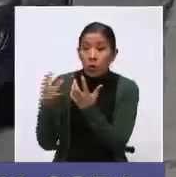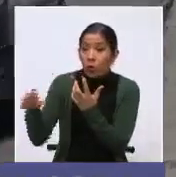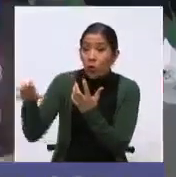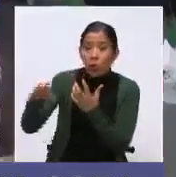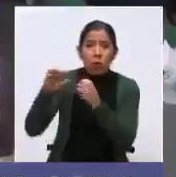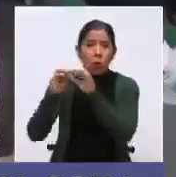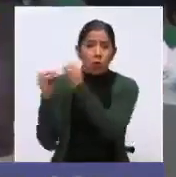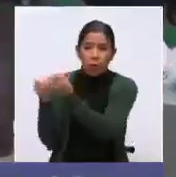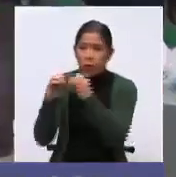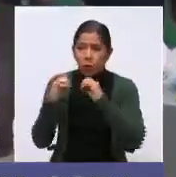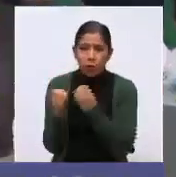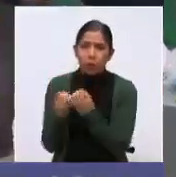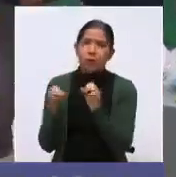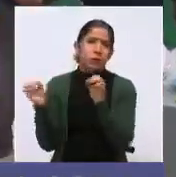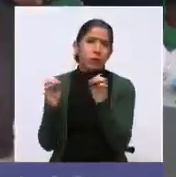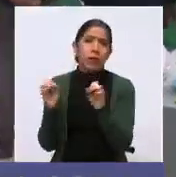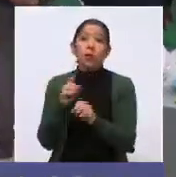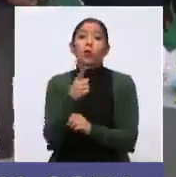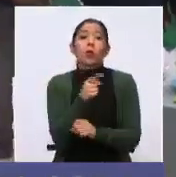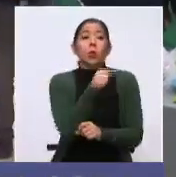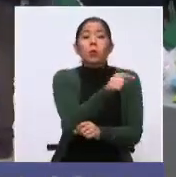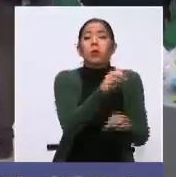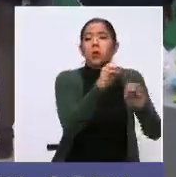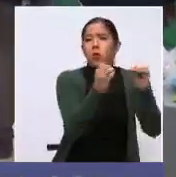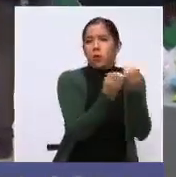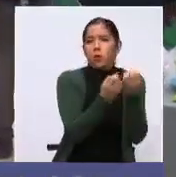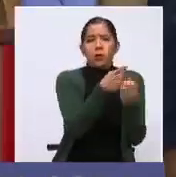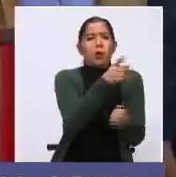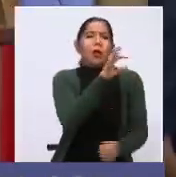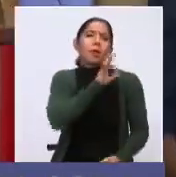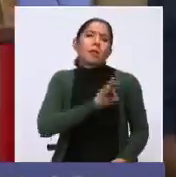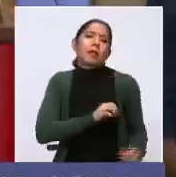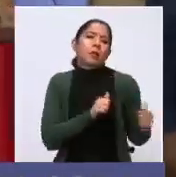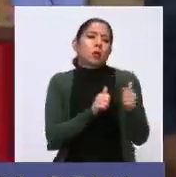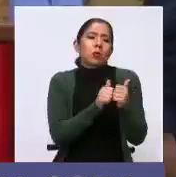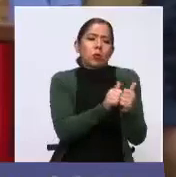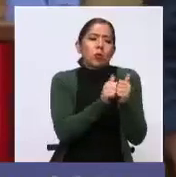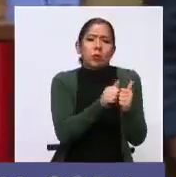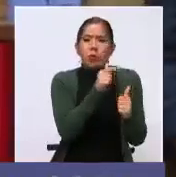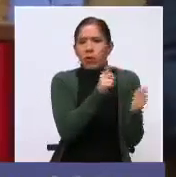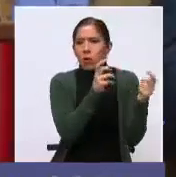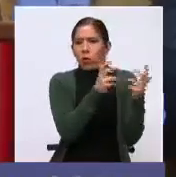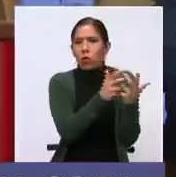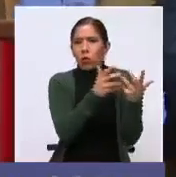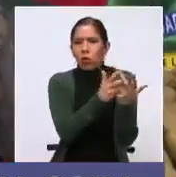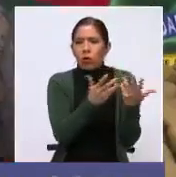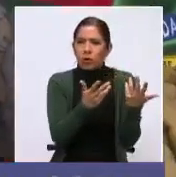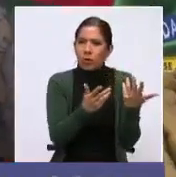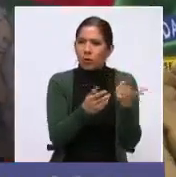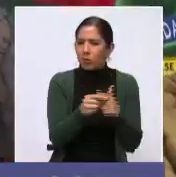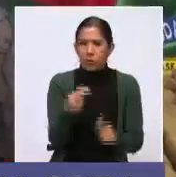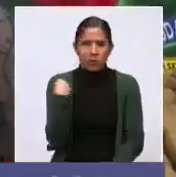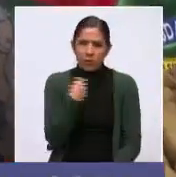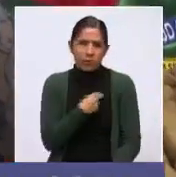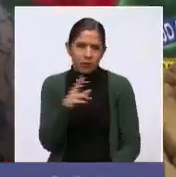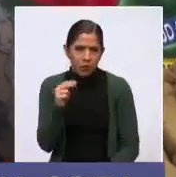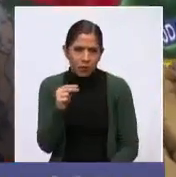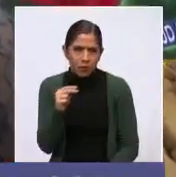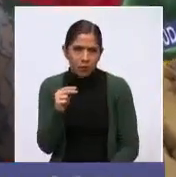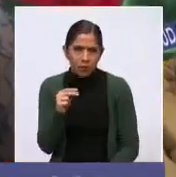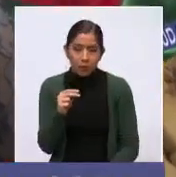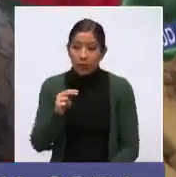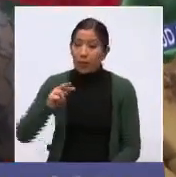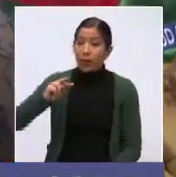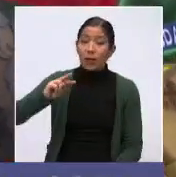aquella organización que está a su favor, con ese coordina y con eso nomás está en gestión. A algunos presidentes le acondicionan